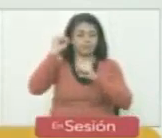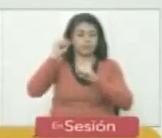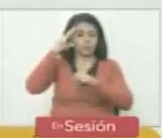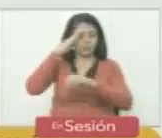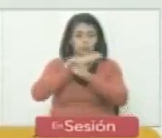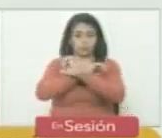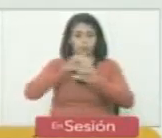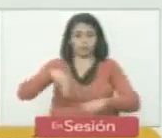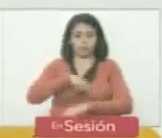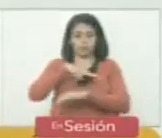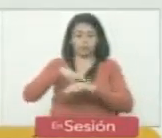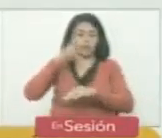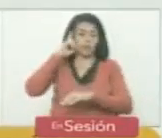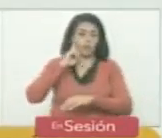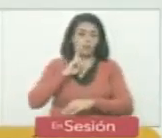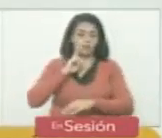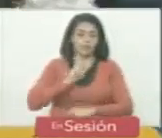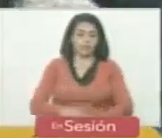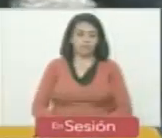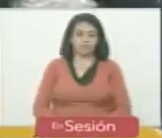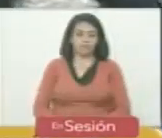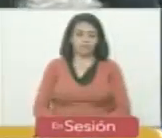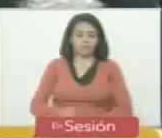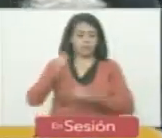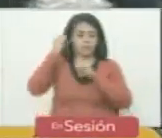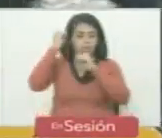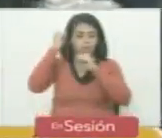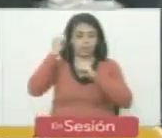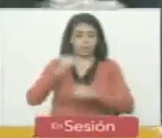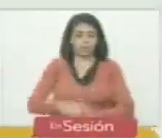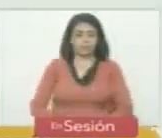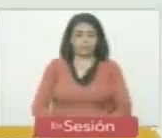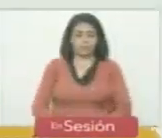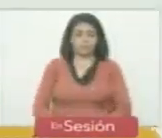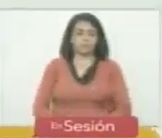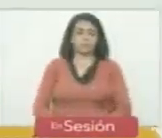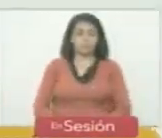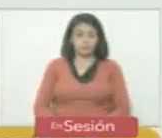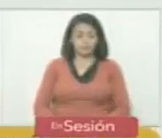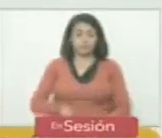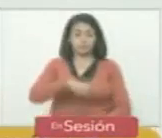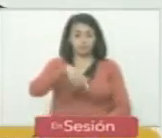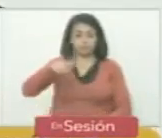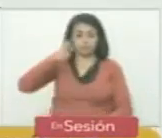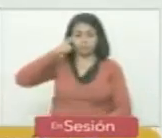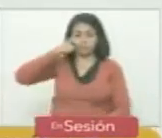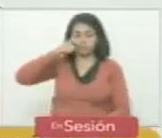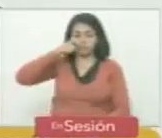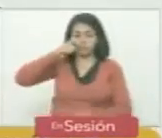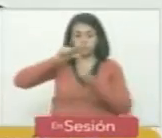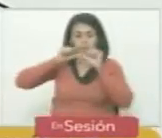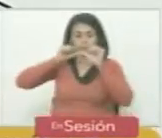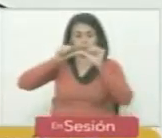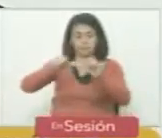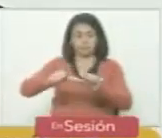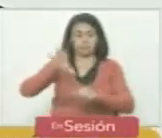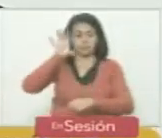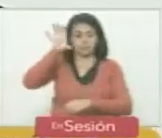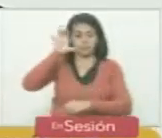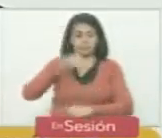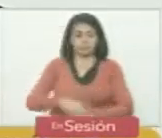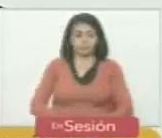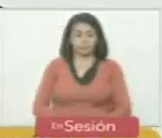Guardia Nacional Bolivariana! ¡Que viva los centinelas permanentes de la patria!